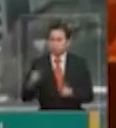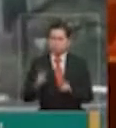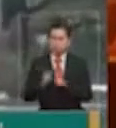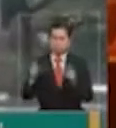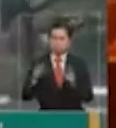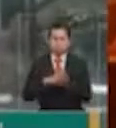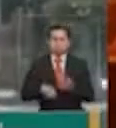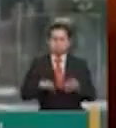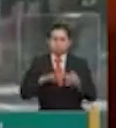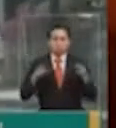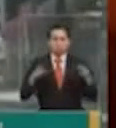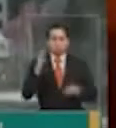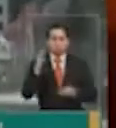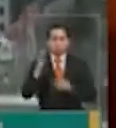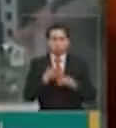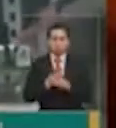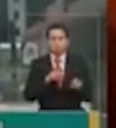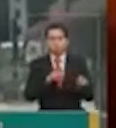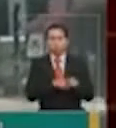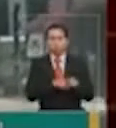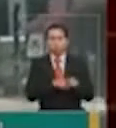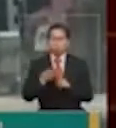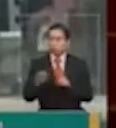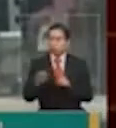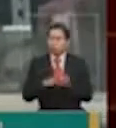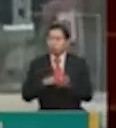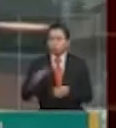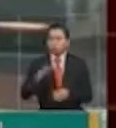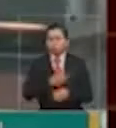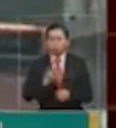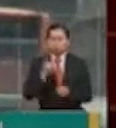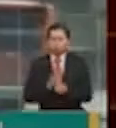permanente, y en ese marco seguiremos trabajando. Pues la oposición